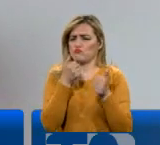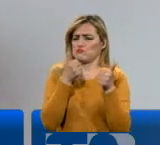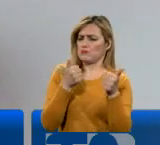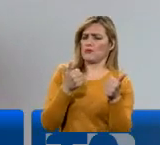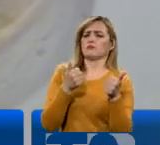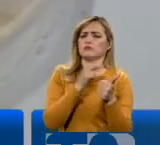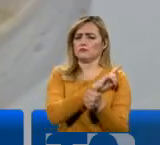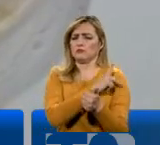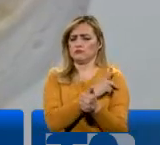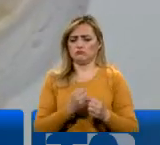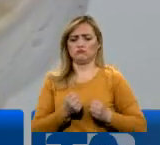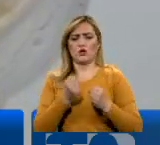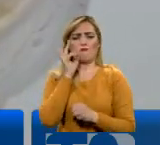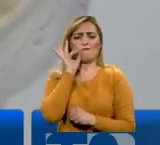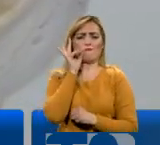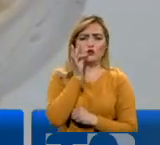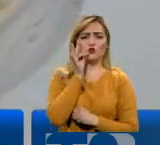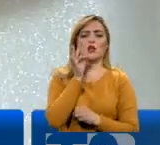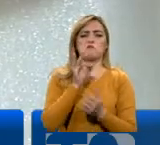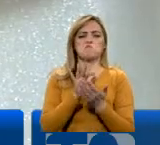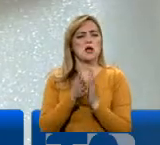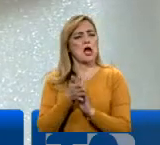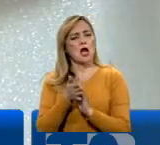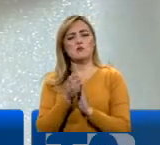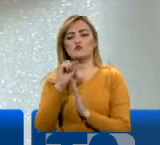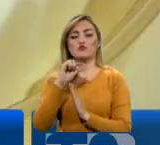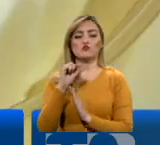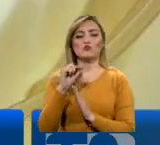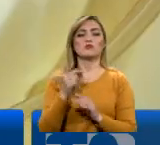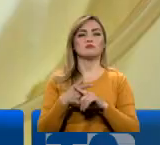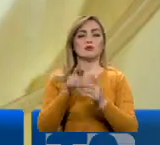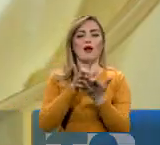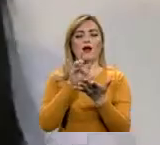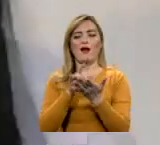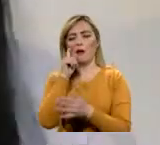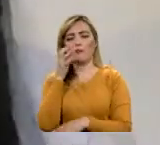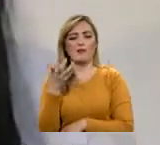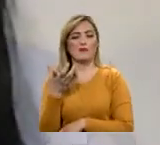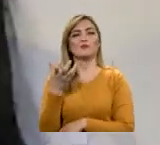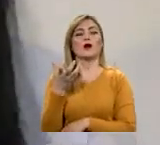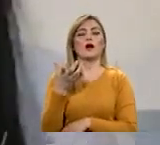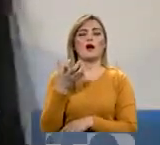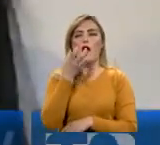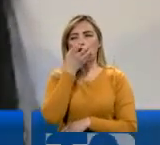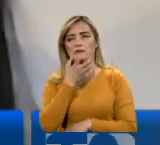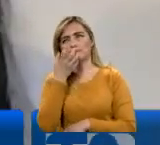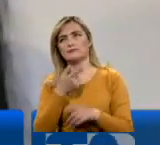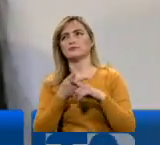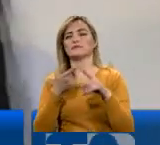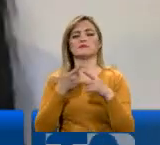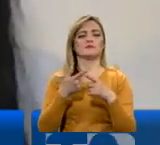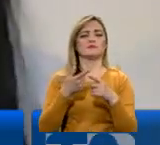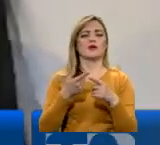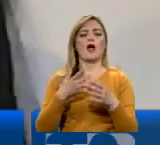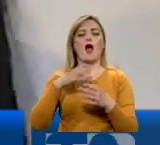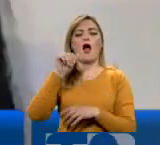deben contener proteína, fruta, grasas, carbohidratos, fibra y algo que los hidrate. Una porción, por ejemplo, de lácteos, una porción de